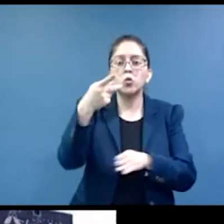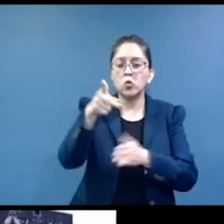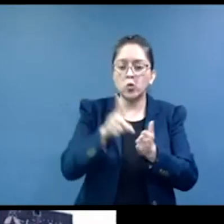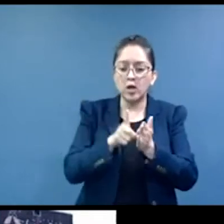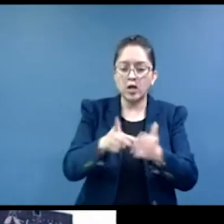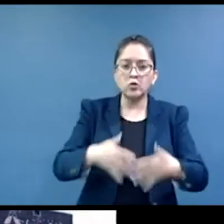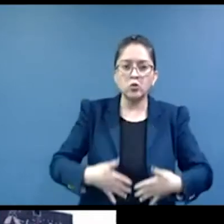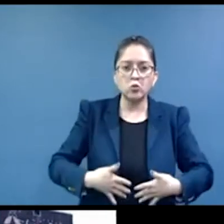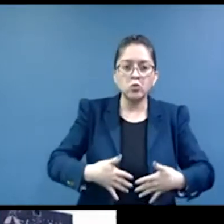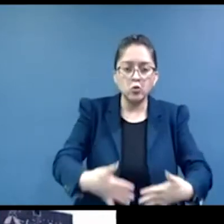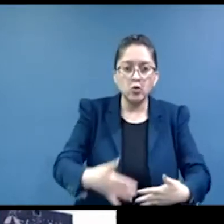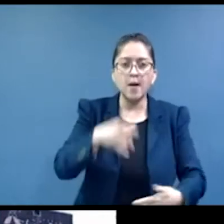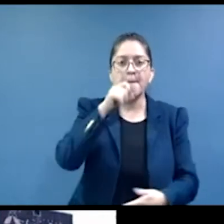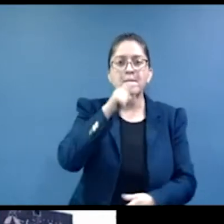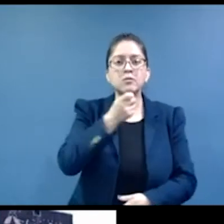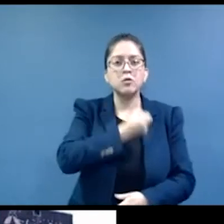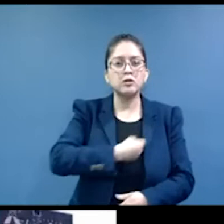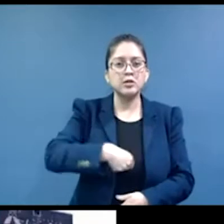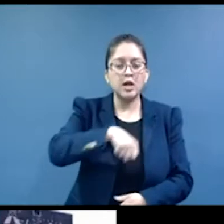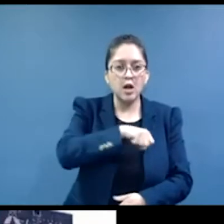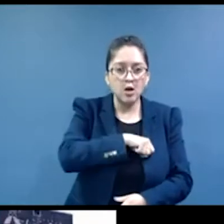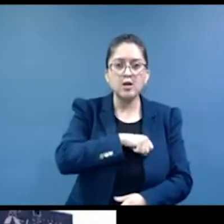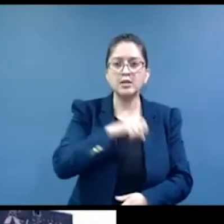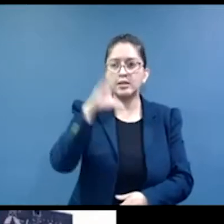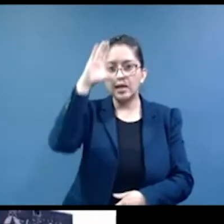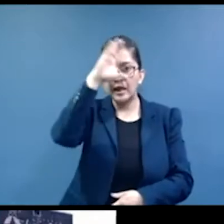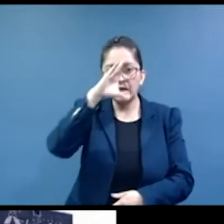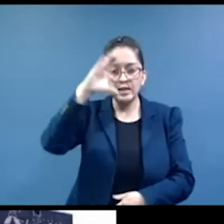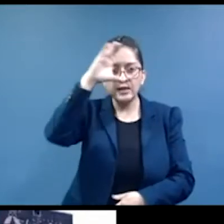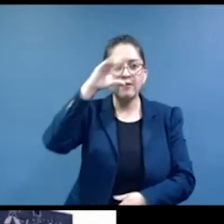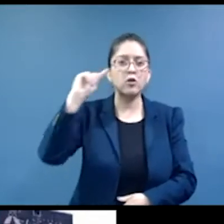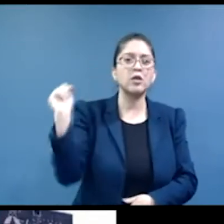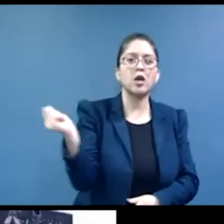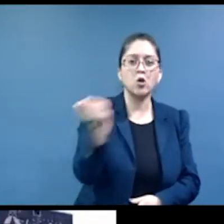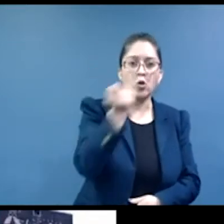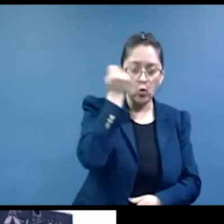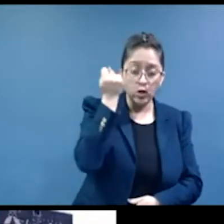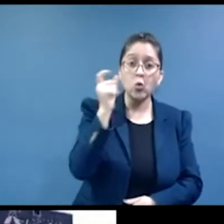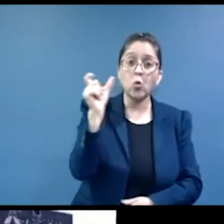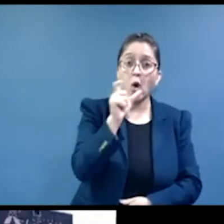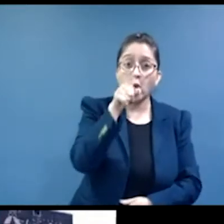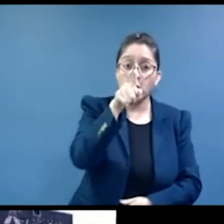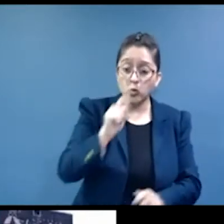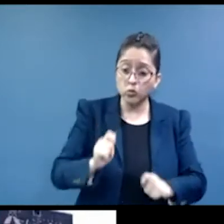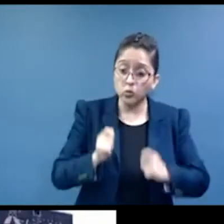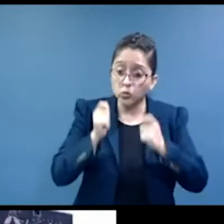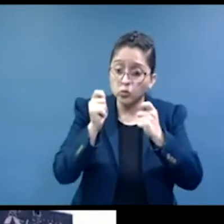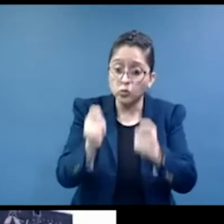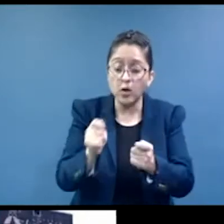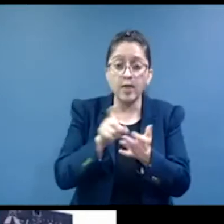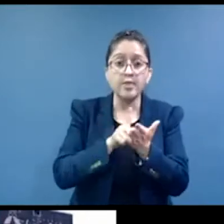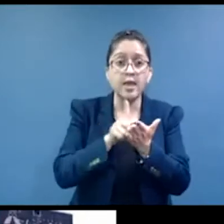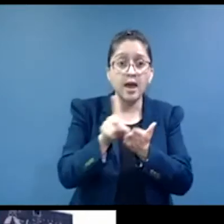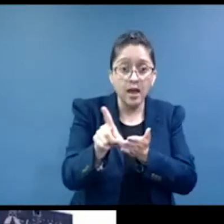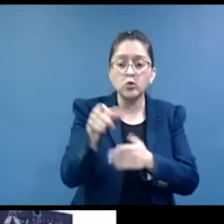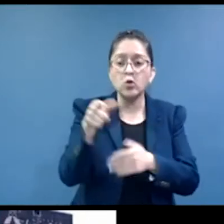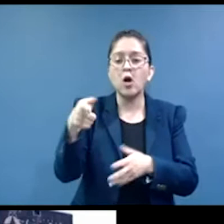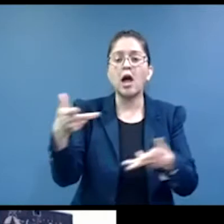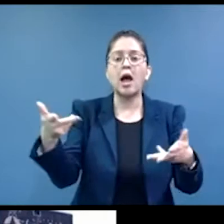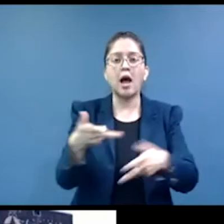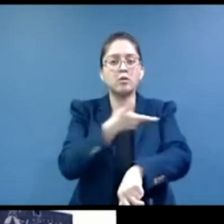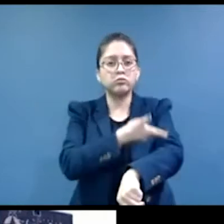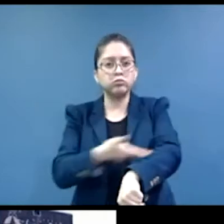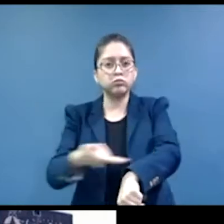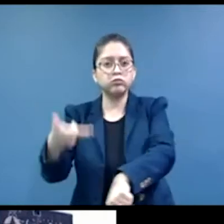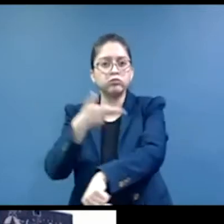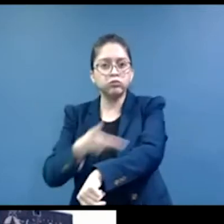a beneficiarse del progreso científico y tecnológico, y que garantizar estos derechos incluye la regulación e implementación de estos